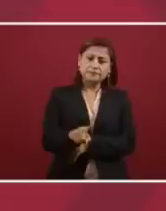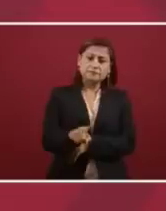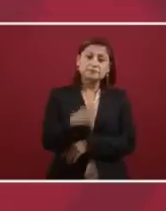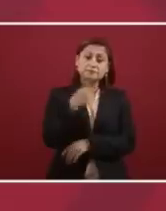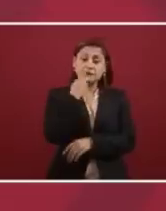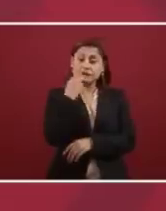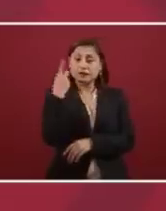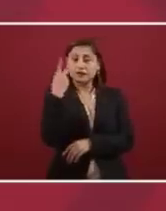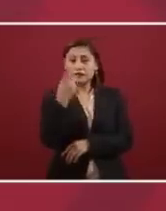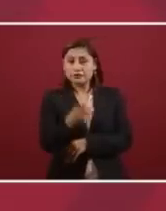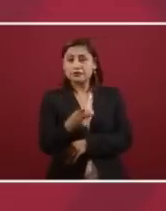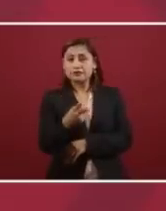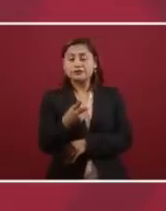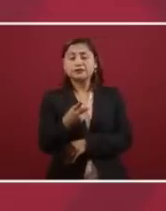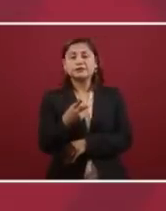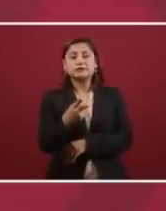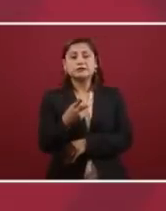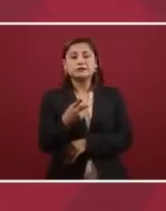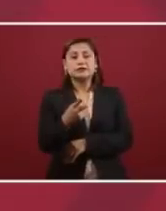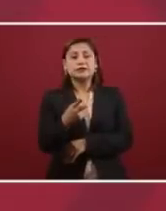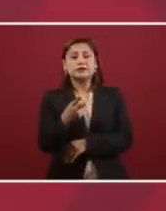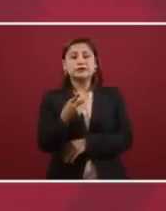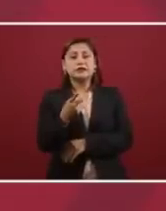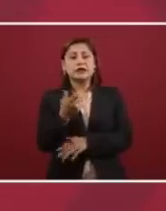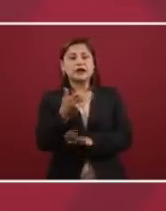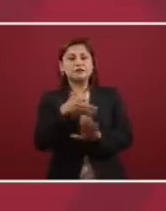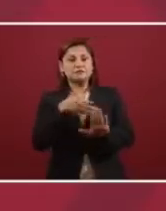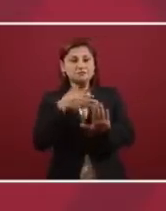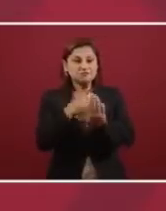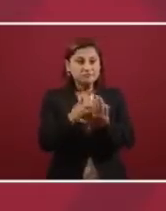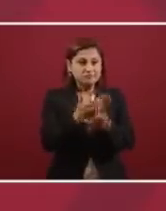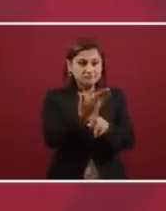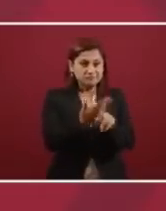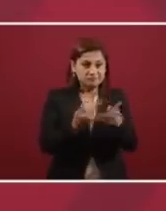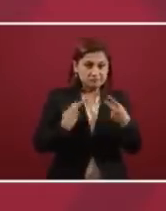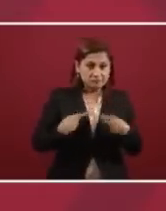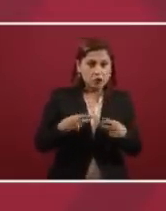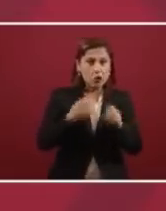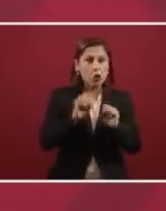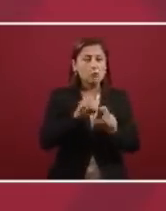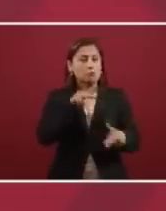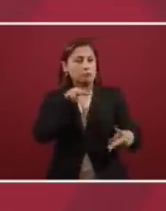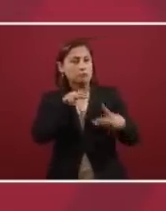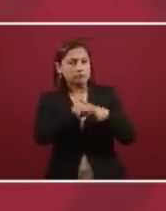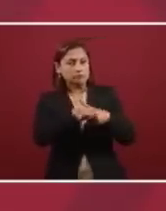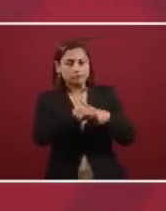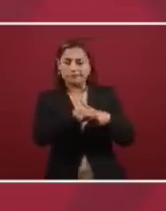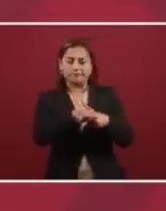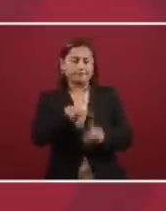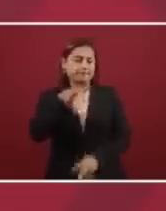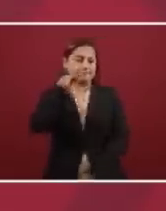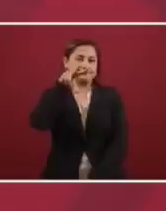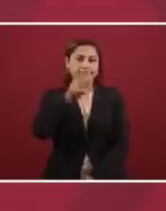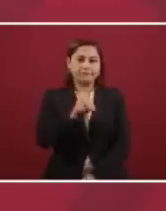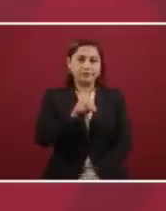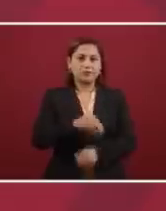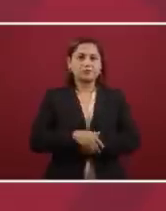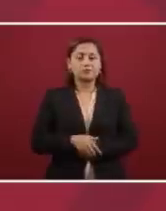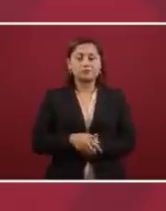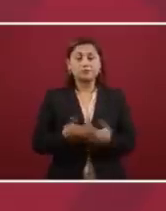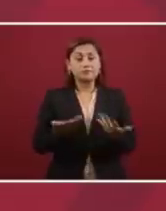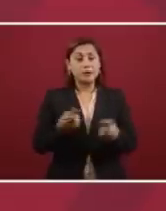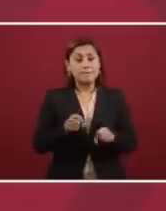no quitarle la vida a nadie entonces este es el mismo llamado